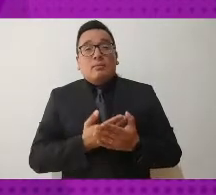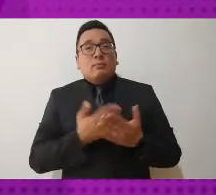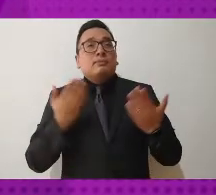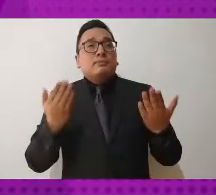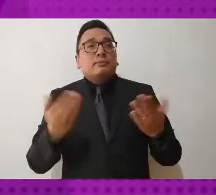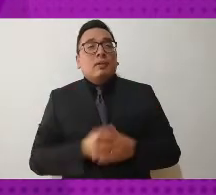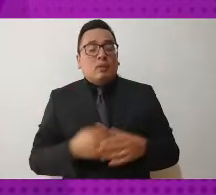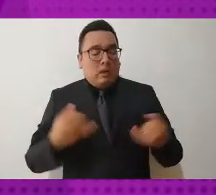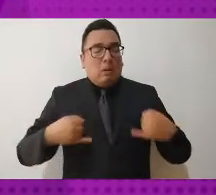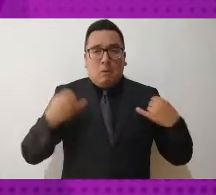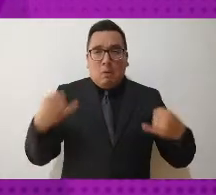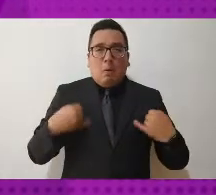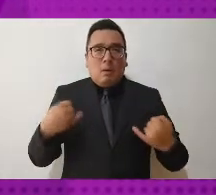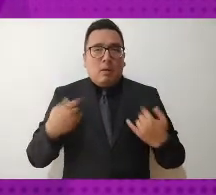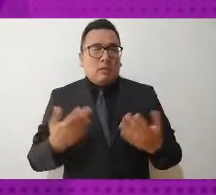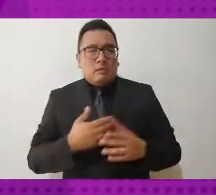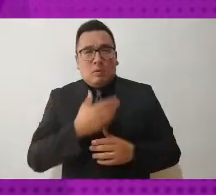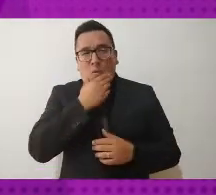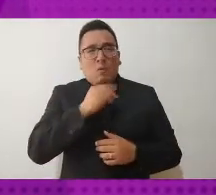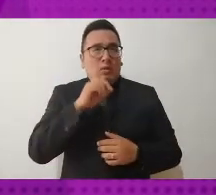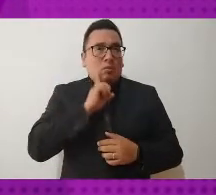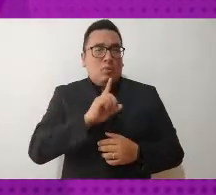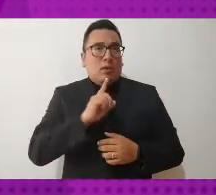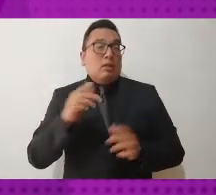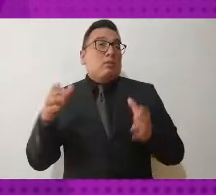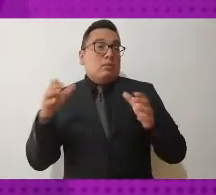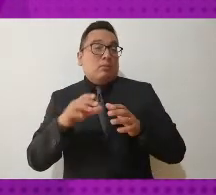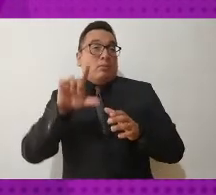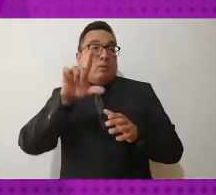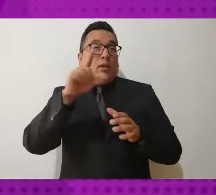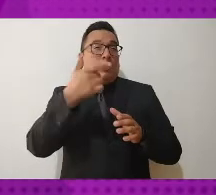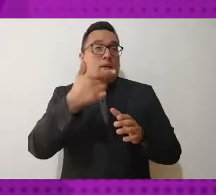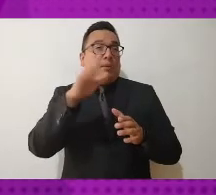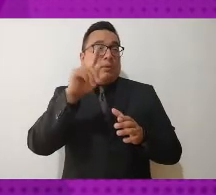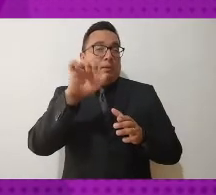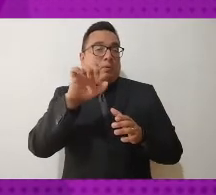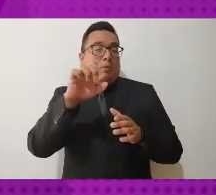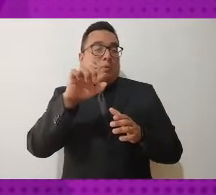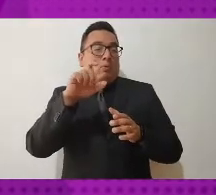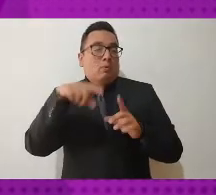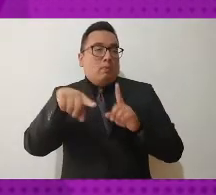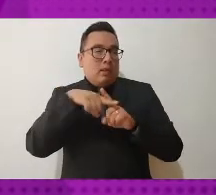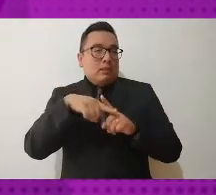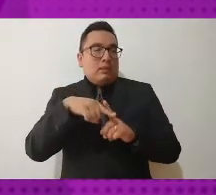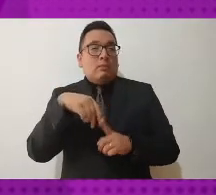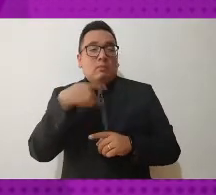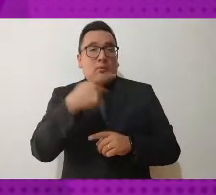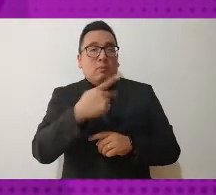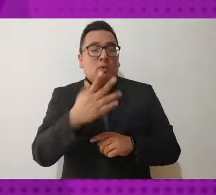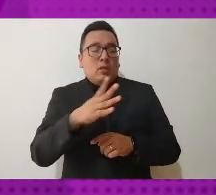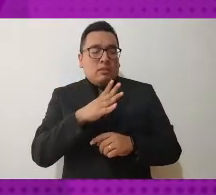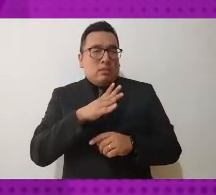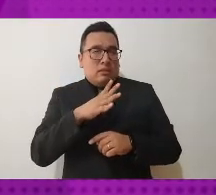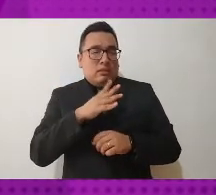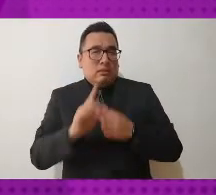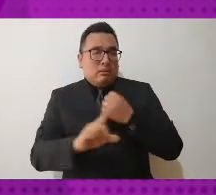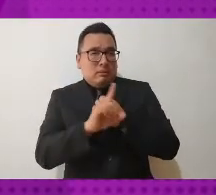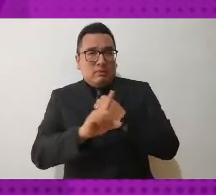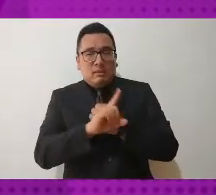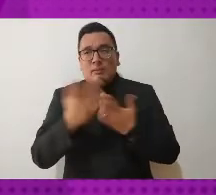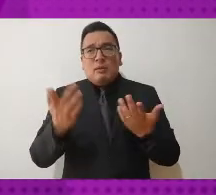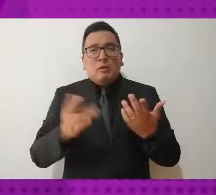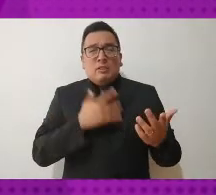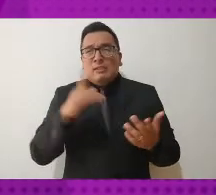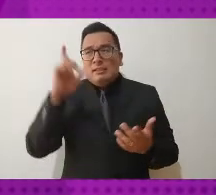problemática que enfrentan las y los jóvenes de la diversidad sexual los jóvenes gbtt al querer